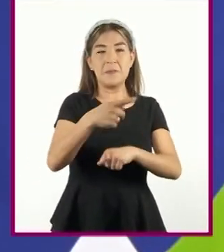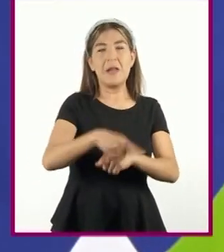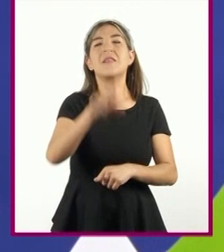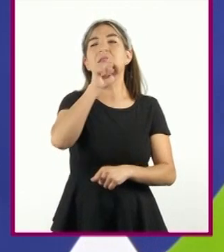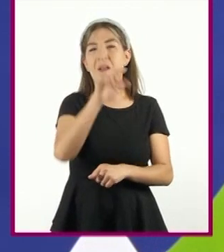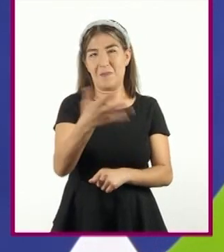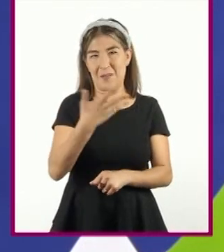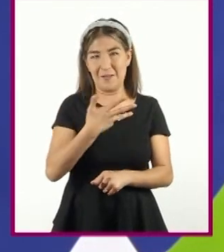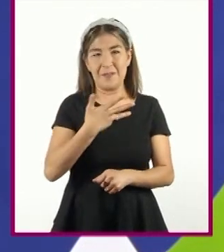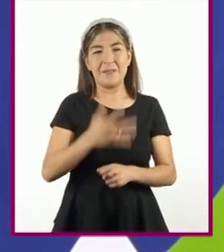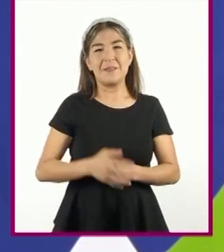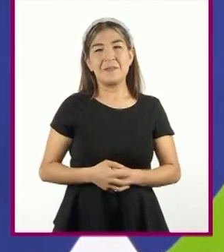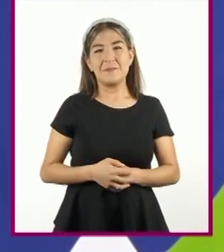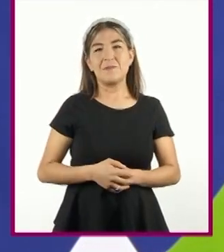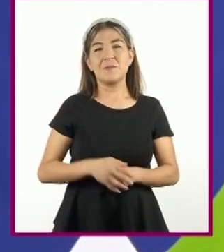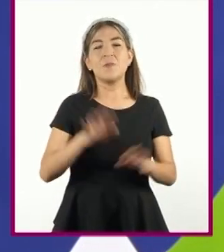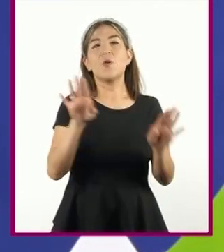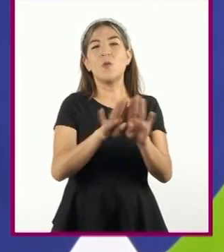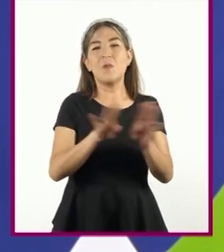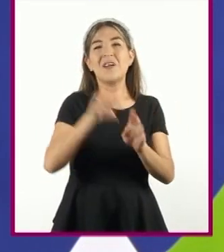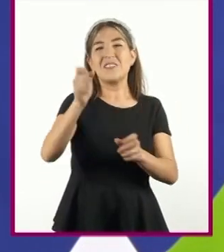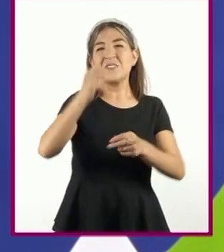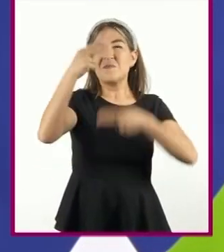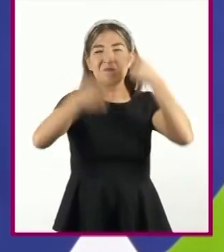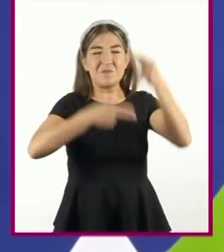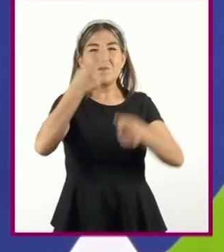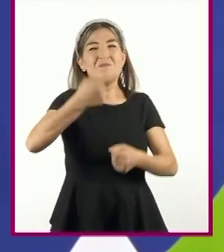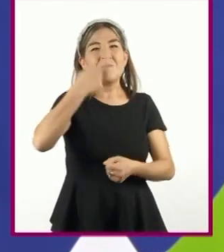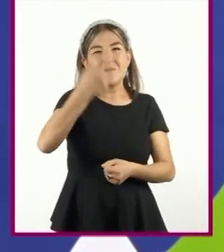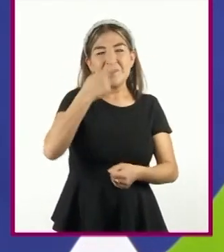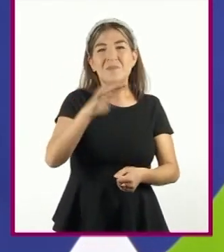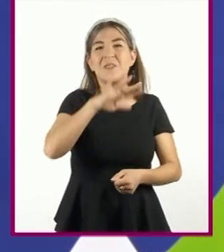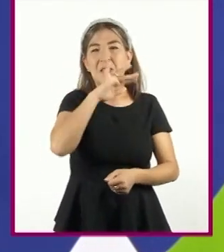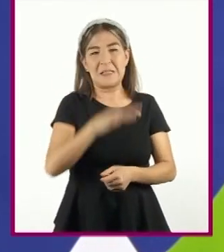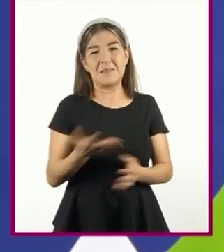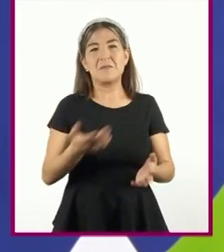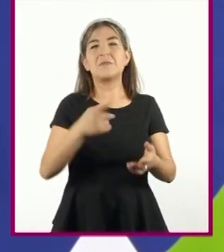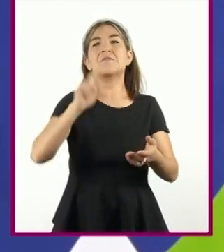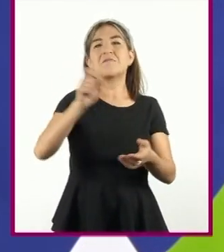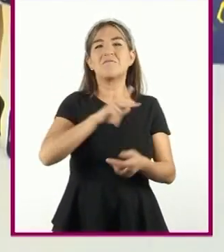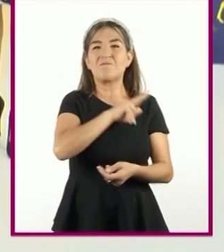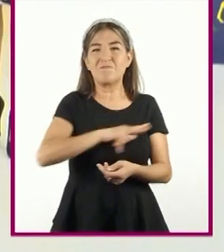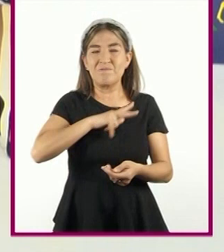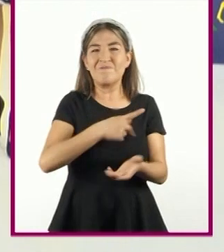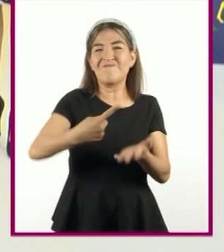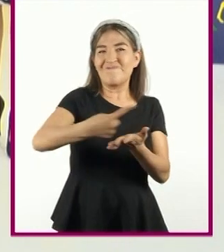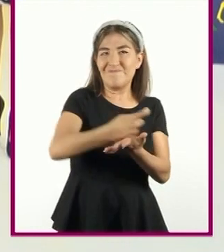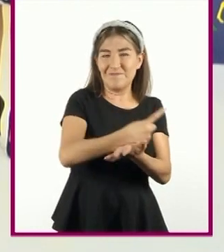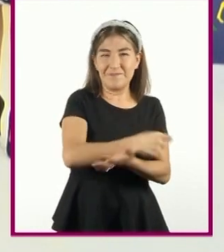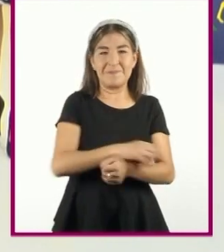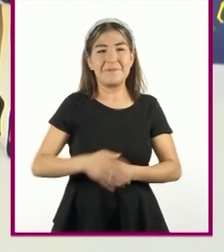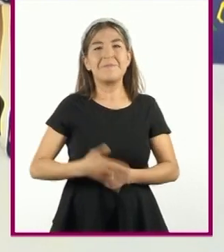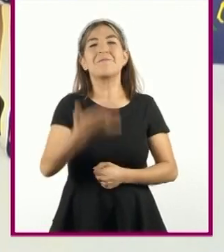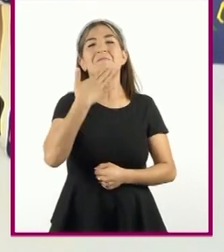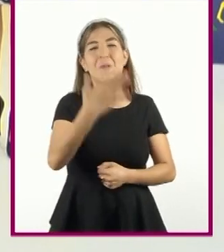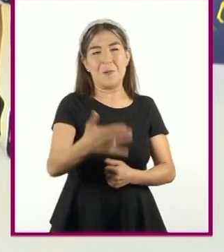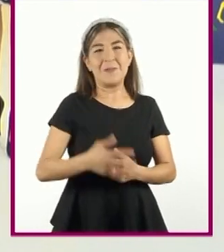se encuentran la exposición a contaminantes, plagas y bacterias. Muy bien,